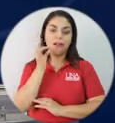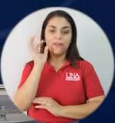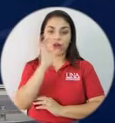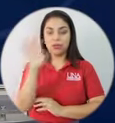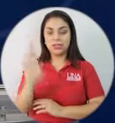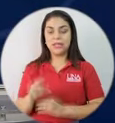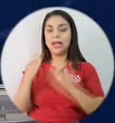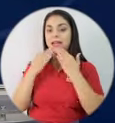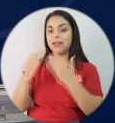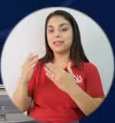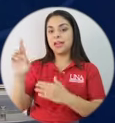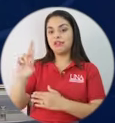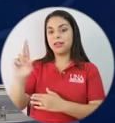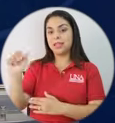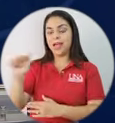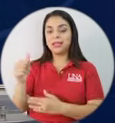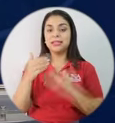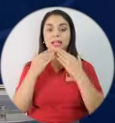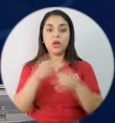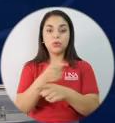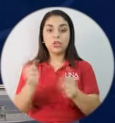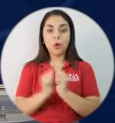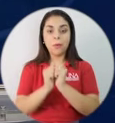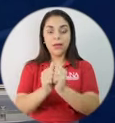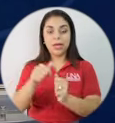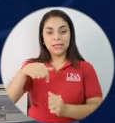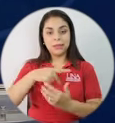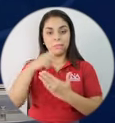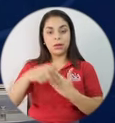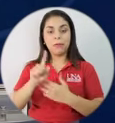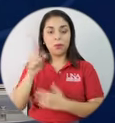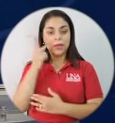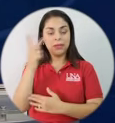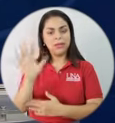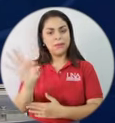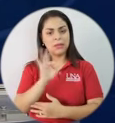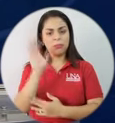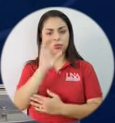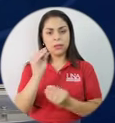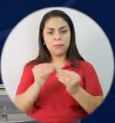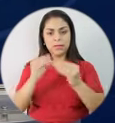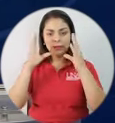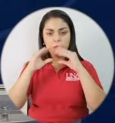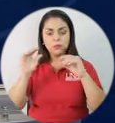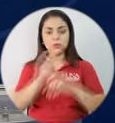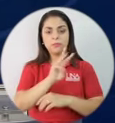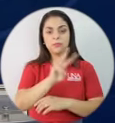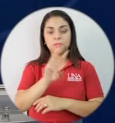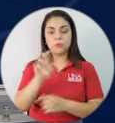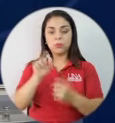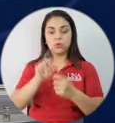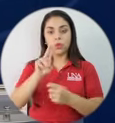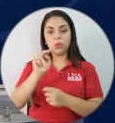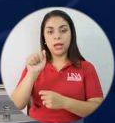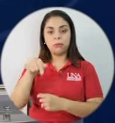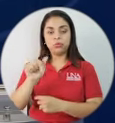que es el Café de Costa Rica. Muchas gracias, Randall Arce, gracias a ustedes por acompañarnos en esta edición de Una Mirada. Te invitamos a buscar más información en